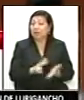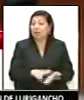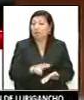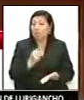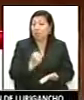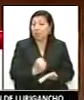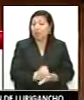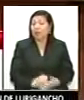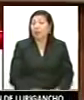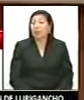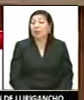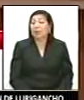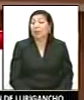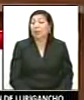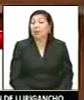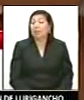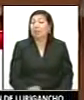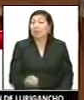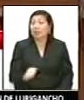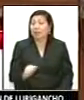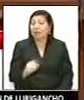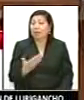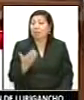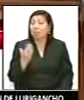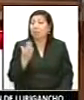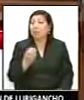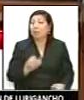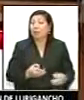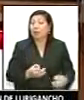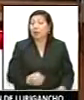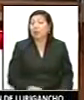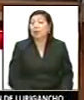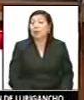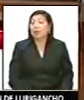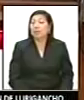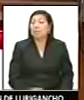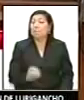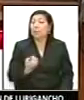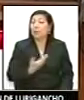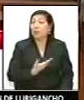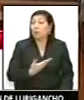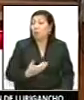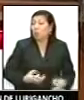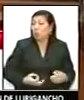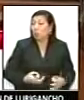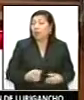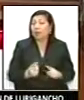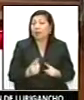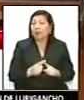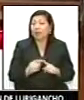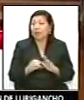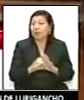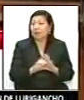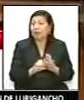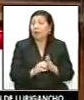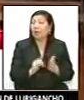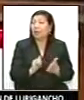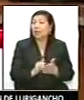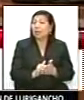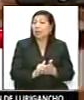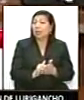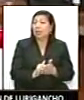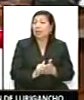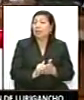sobre todo porque ya existen mandatos judiciales del Poder Judicial y del Tribunal que disponen de